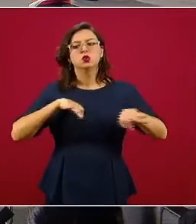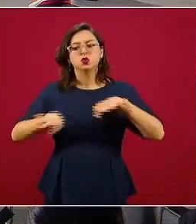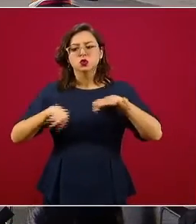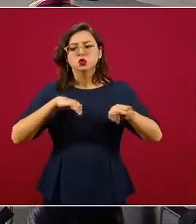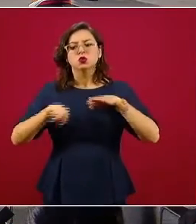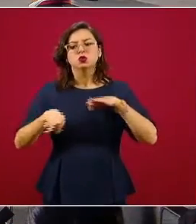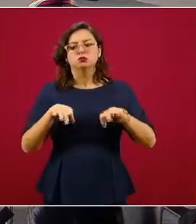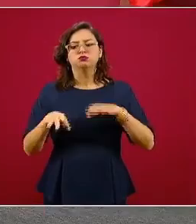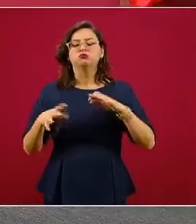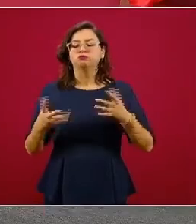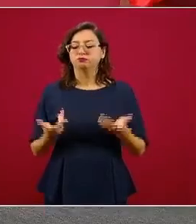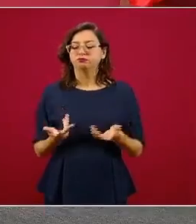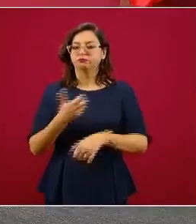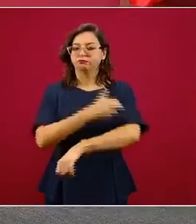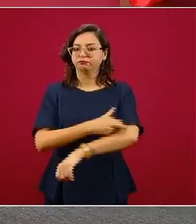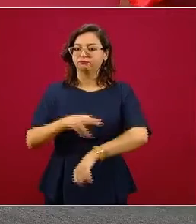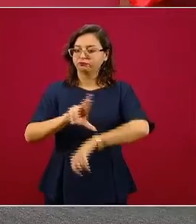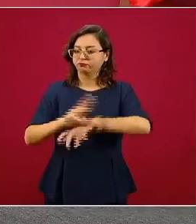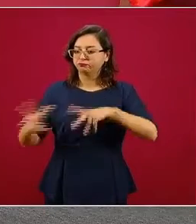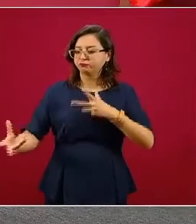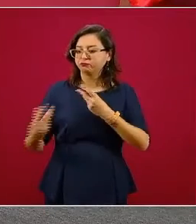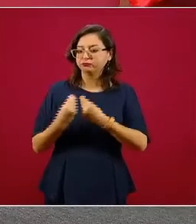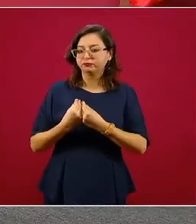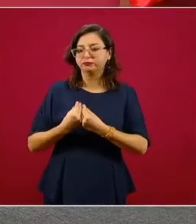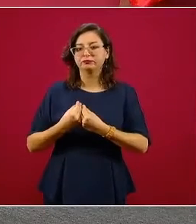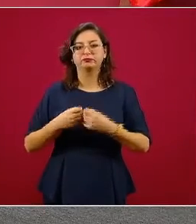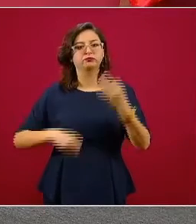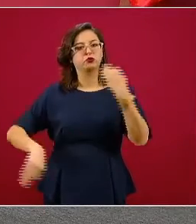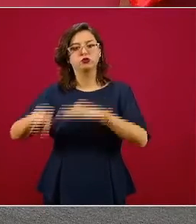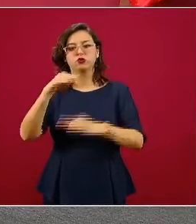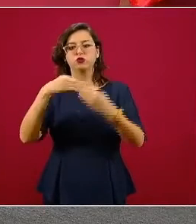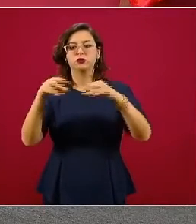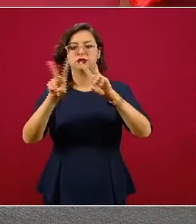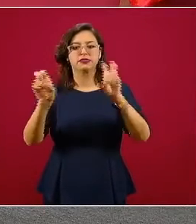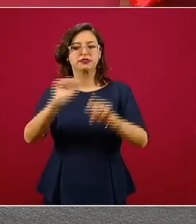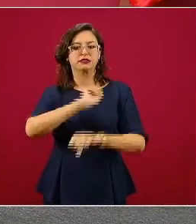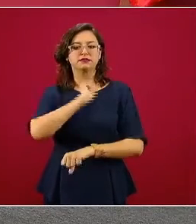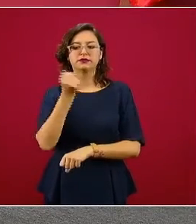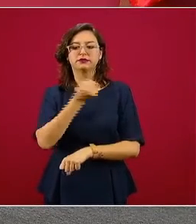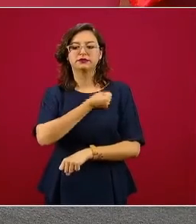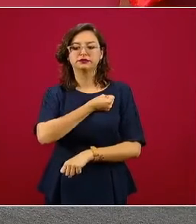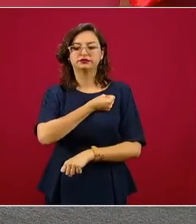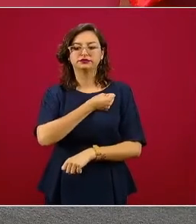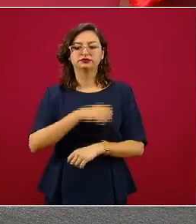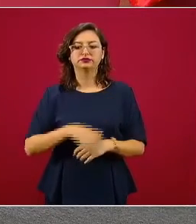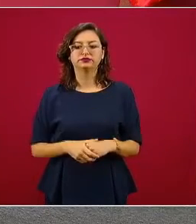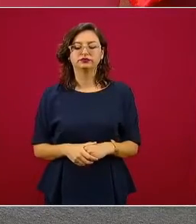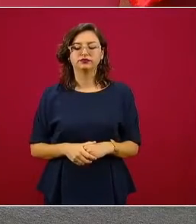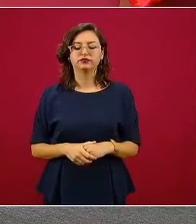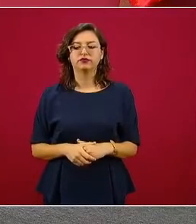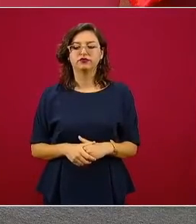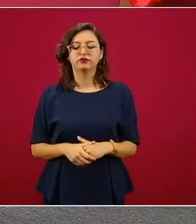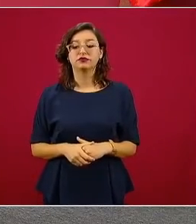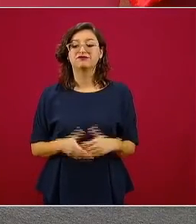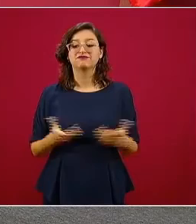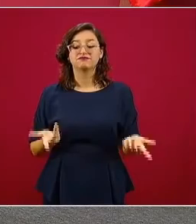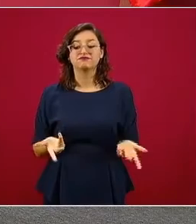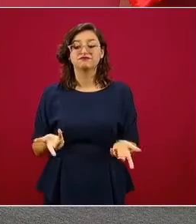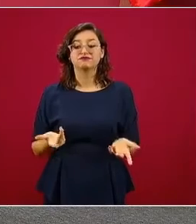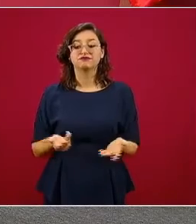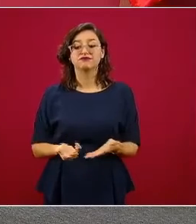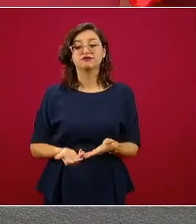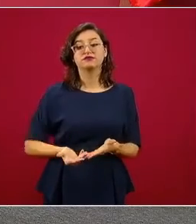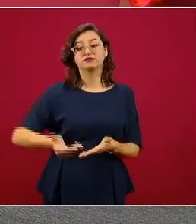de manera coordinada con todo el sector salud, Héctor Astudillo.